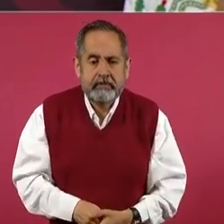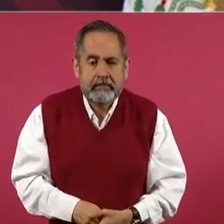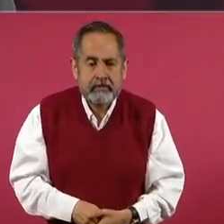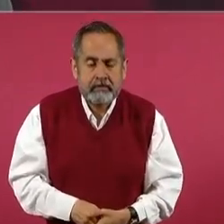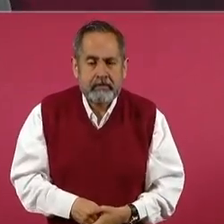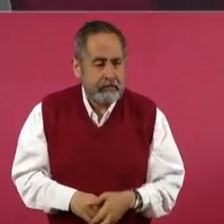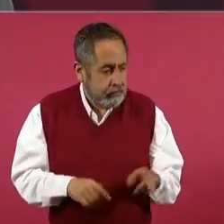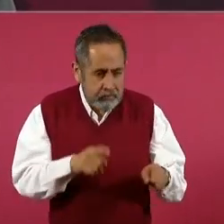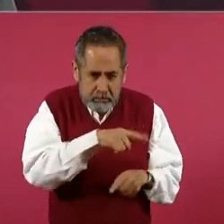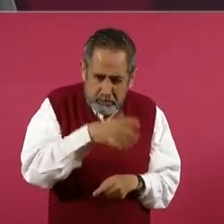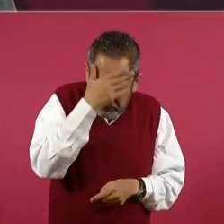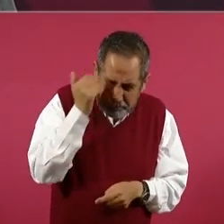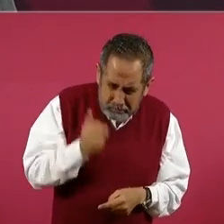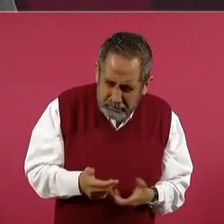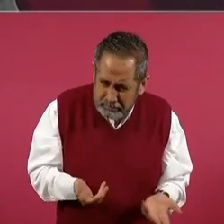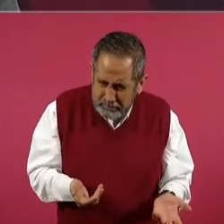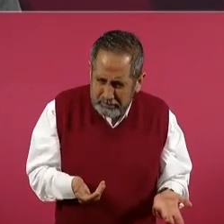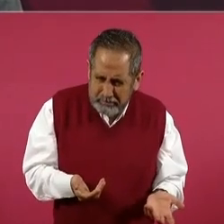O no sabían,